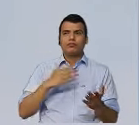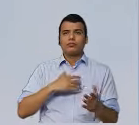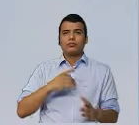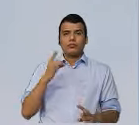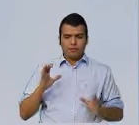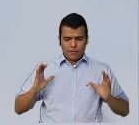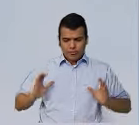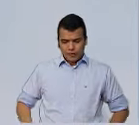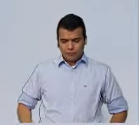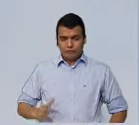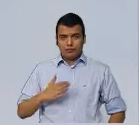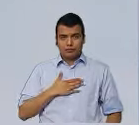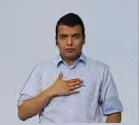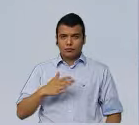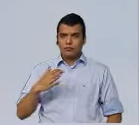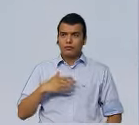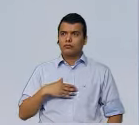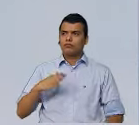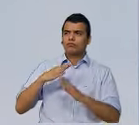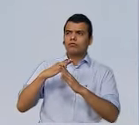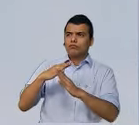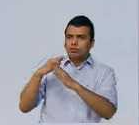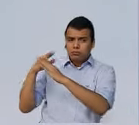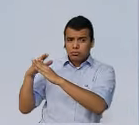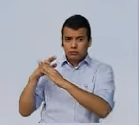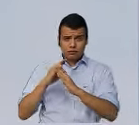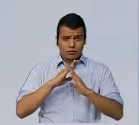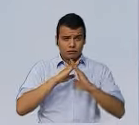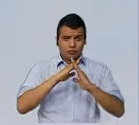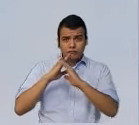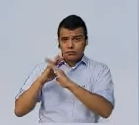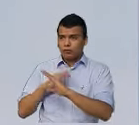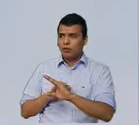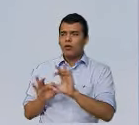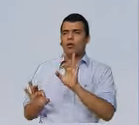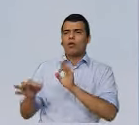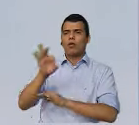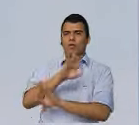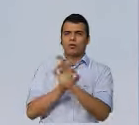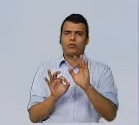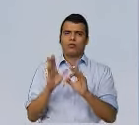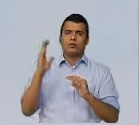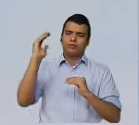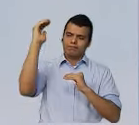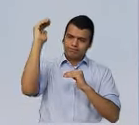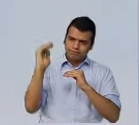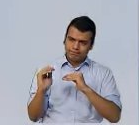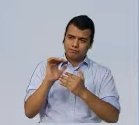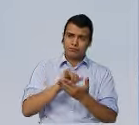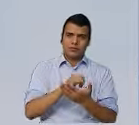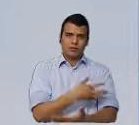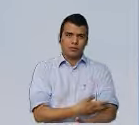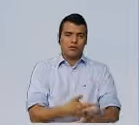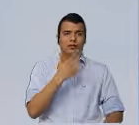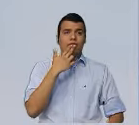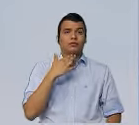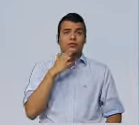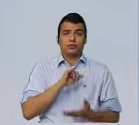cuerpo para poder asumir esta hormona y se den la disminución de los niveles de azúcar en